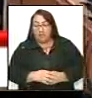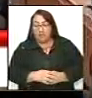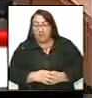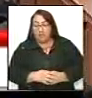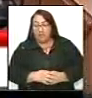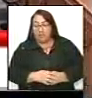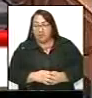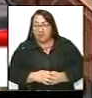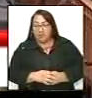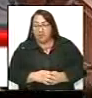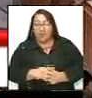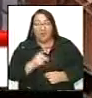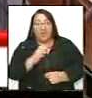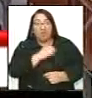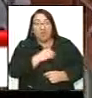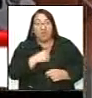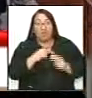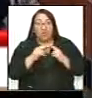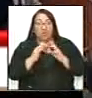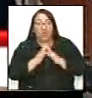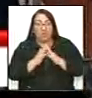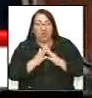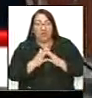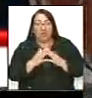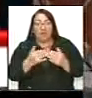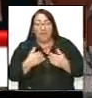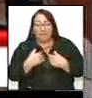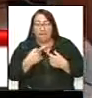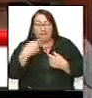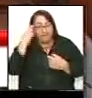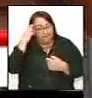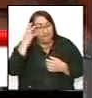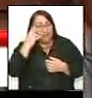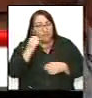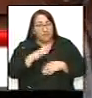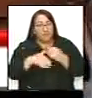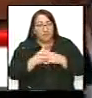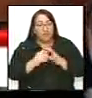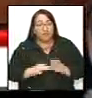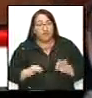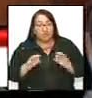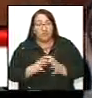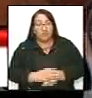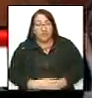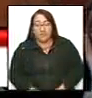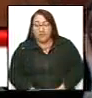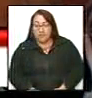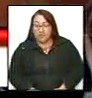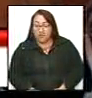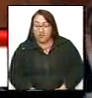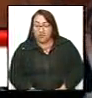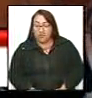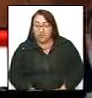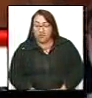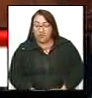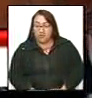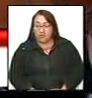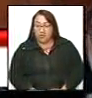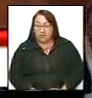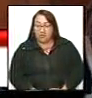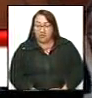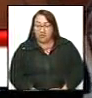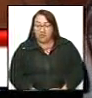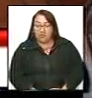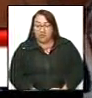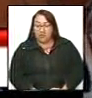ministerio de vivienda que tienen políticas y experiencias interesantes cuando quieran nos pueden